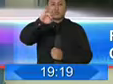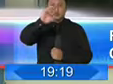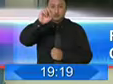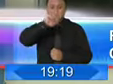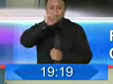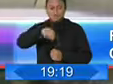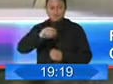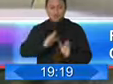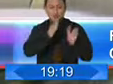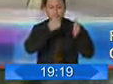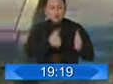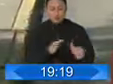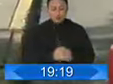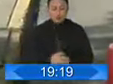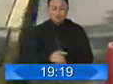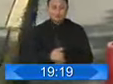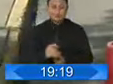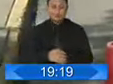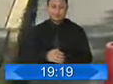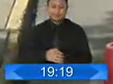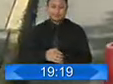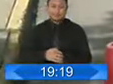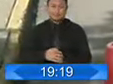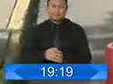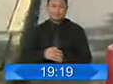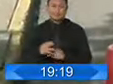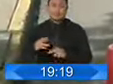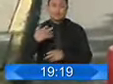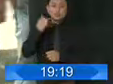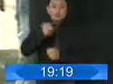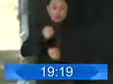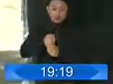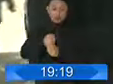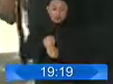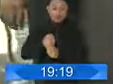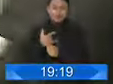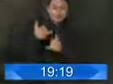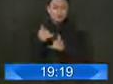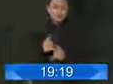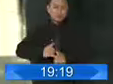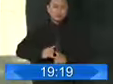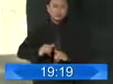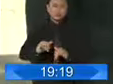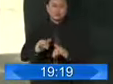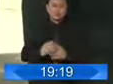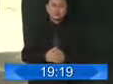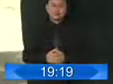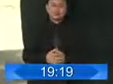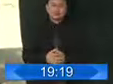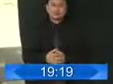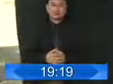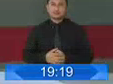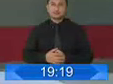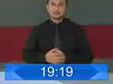Una carrera donde el taxímetro marcó tarifa a la eternidad. En Quito informó Iván Casamen.